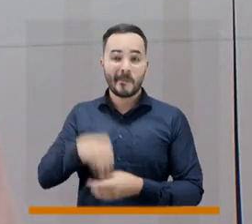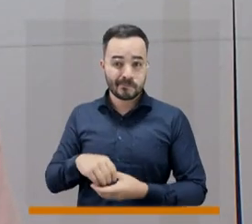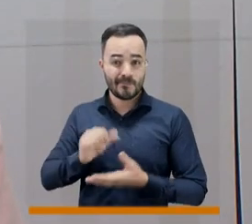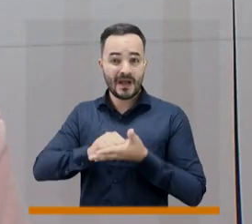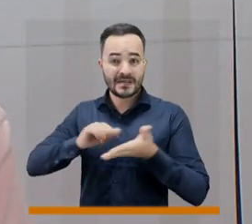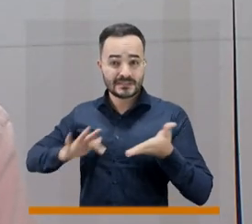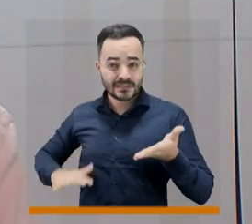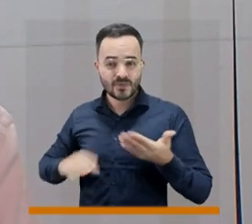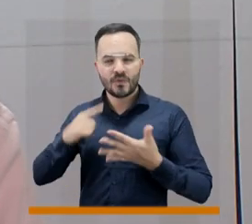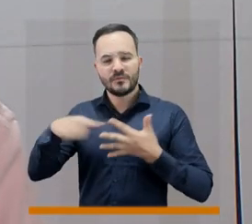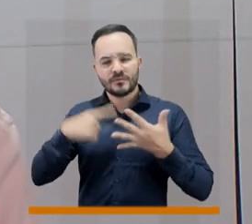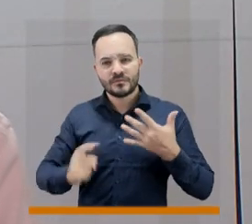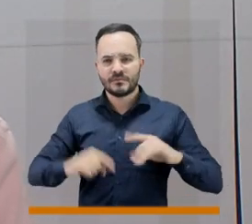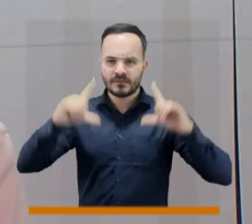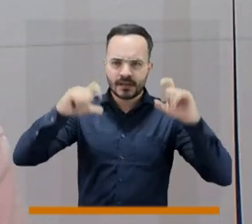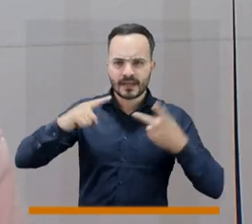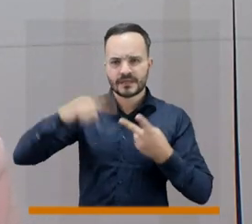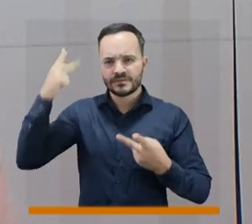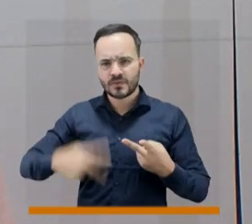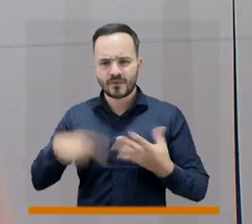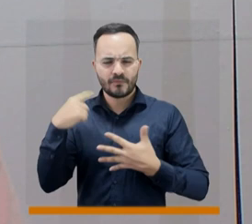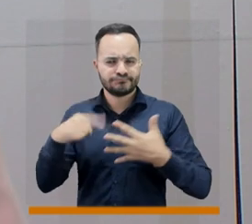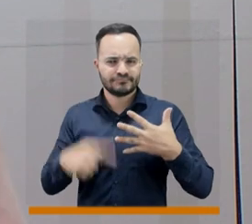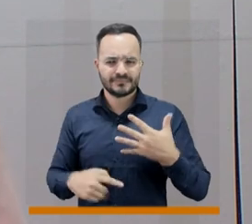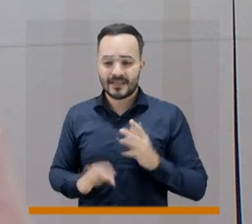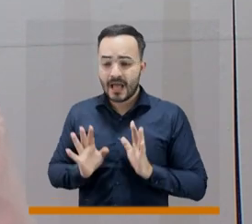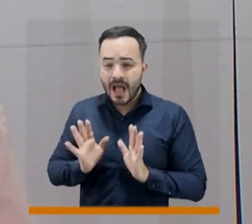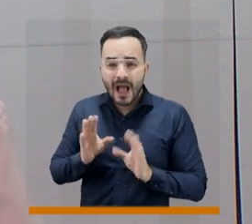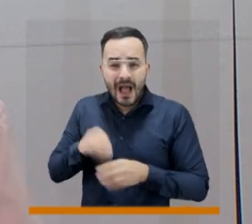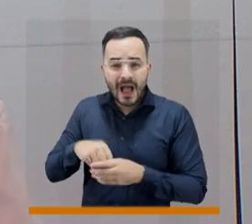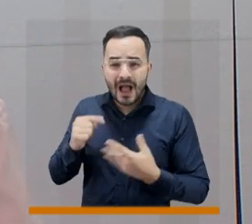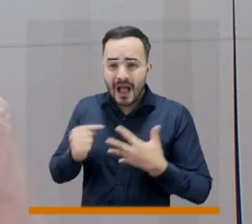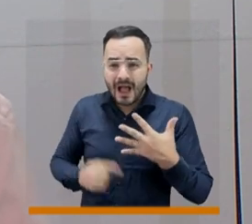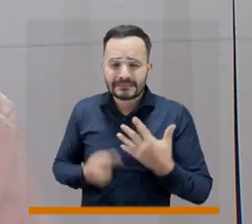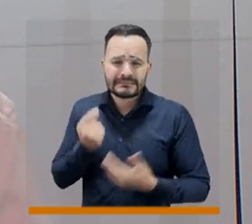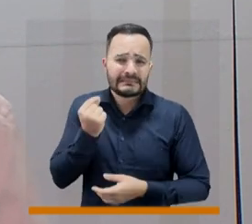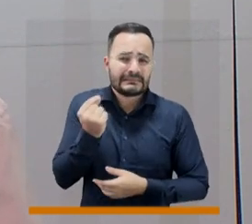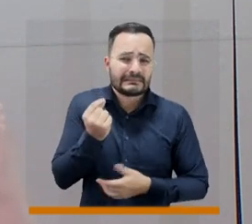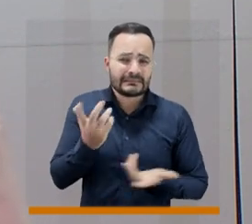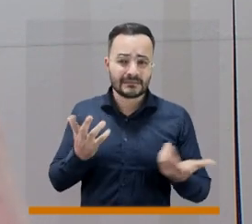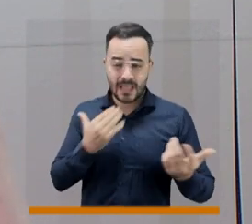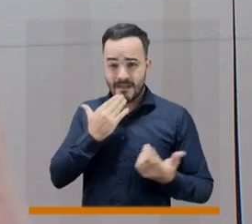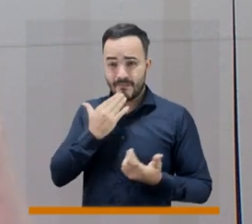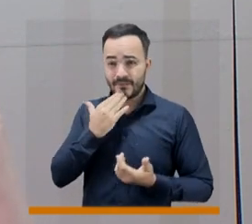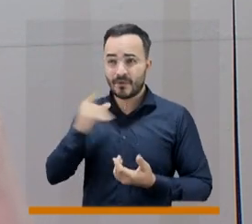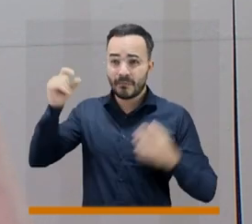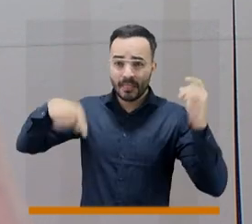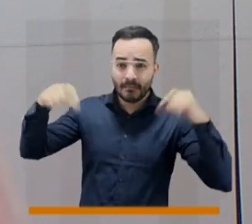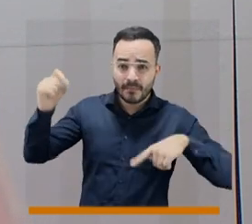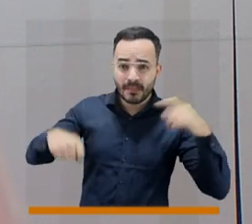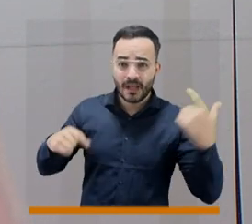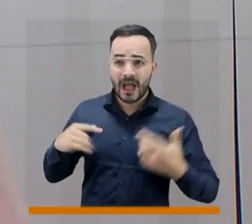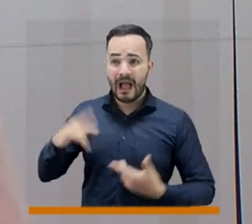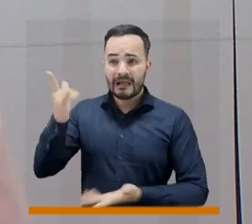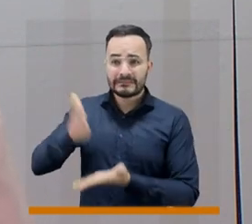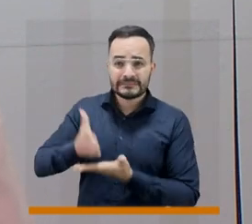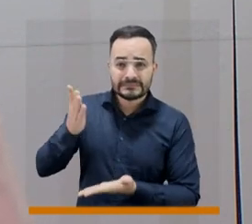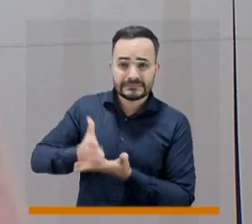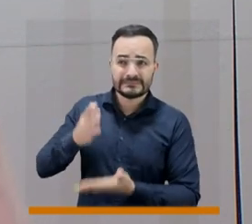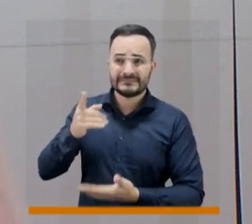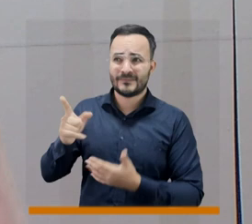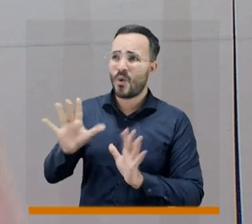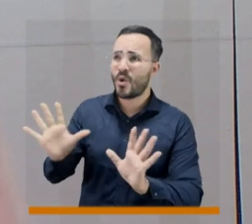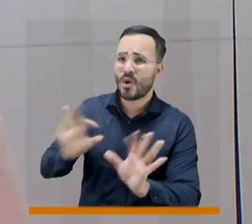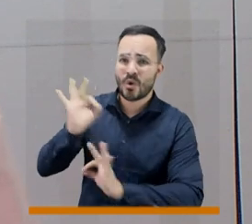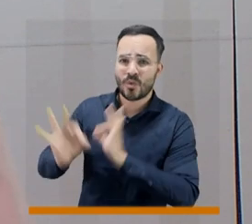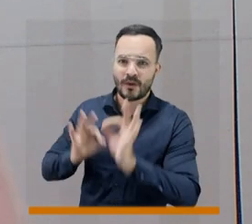un archivo histórico, libros, todos muy frágiles, y una biblioteca que la infraestructura tenga hoy goteras y riesgos también